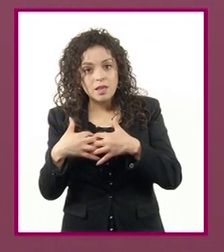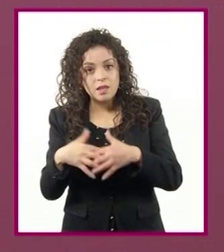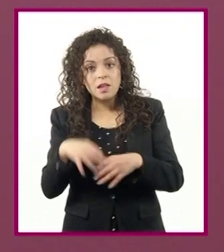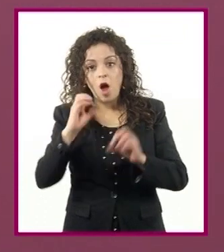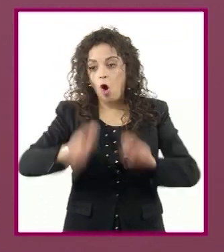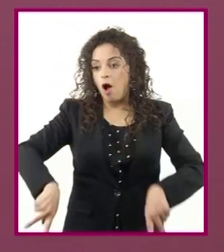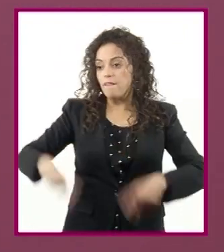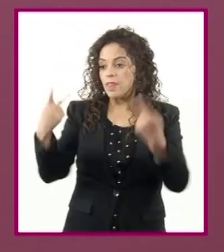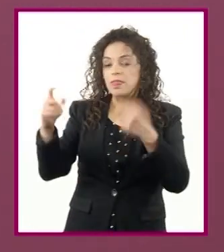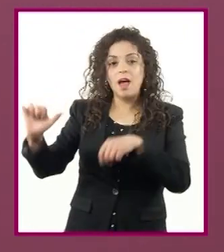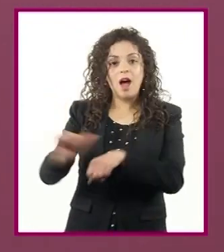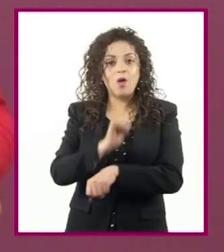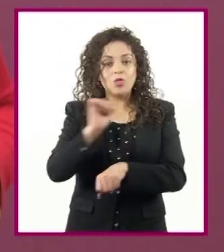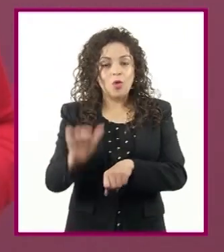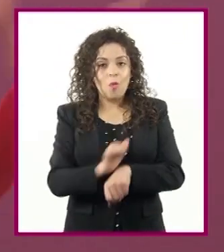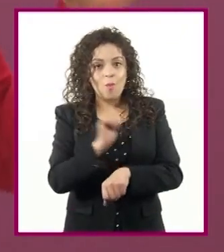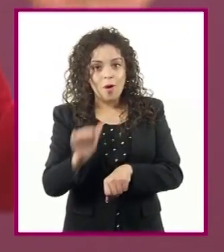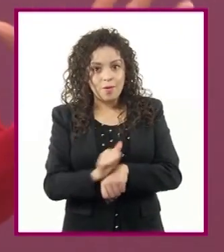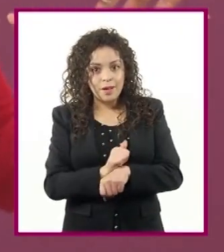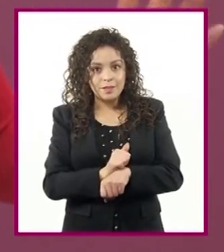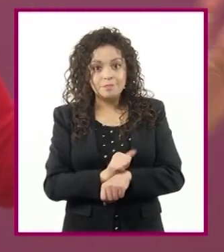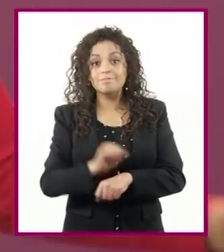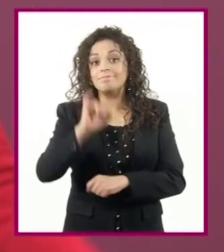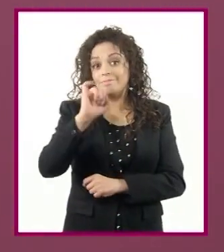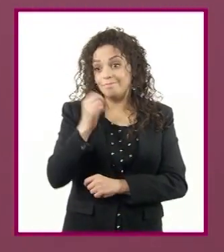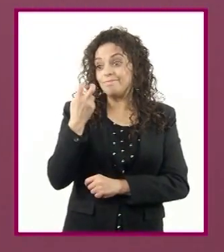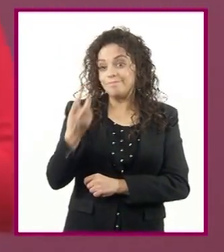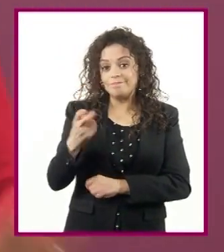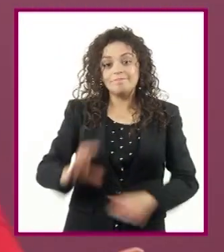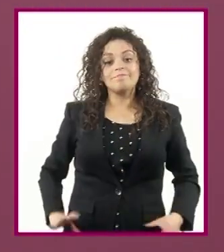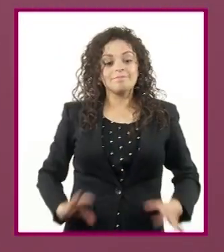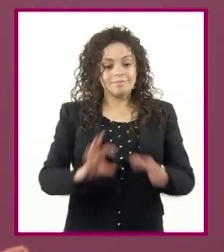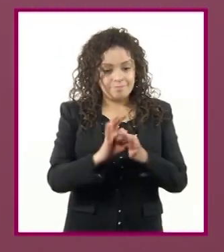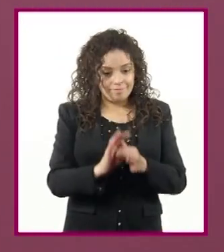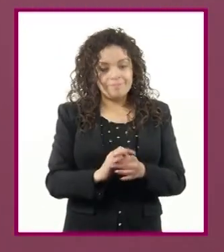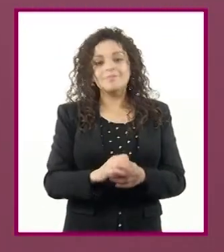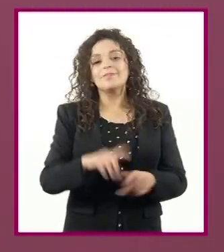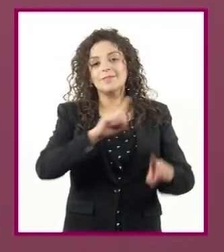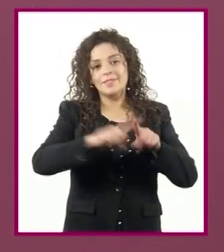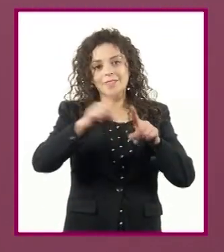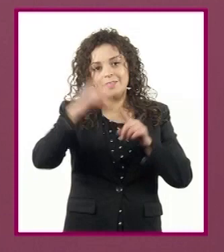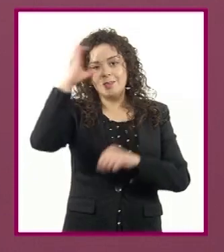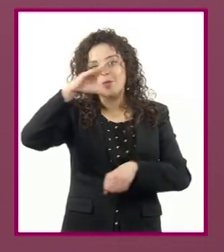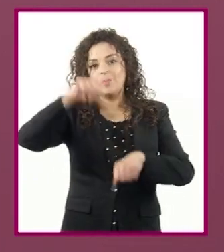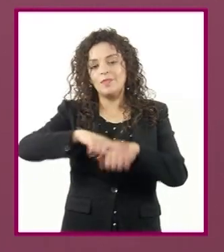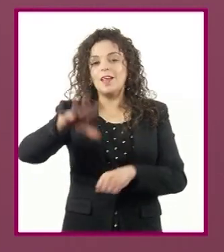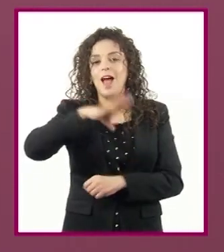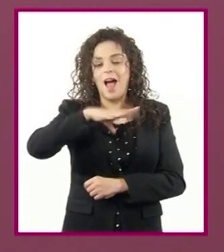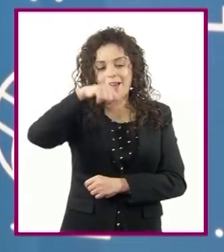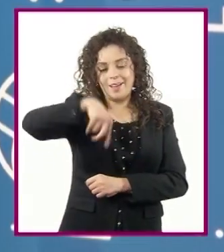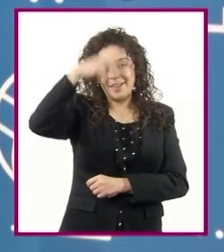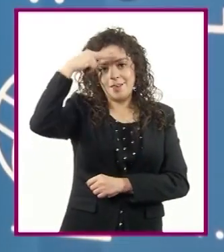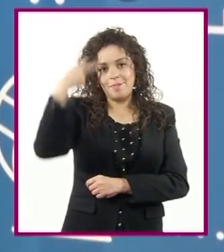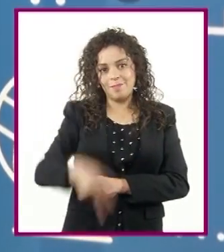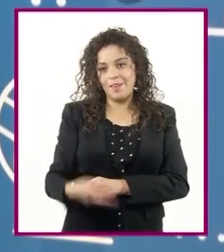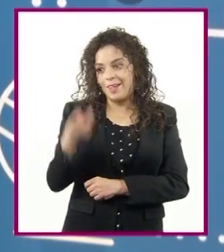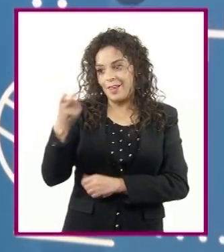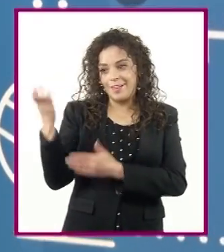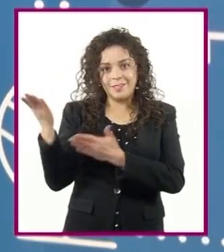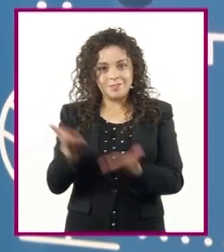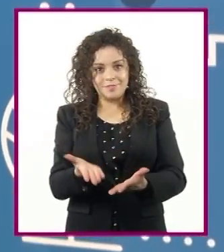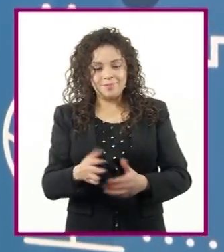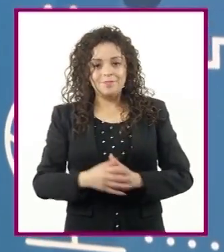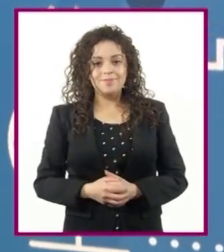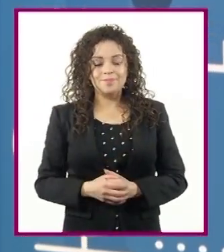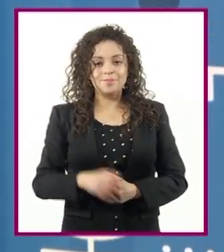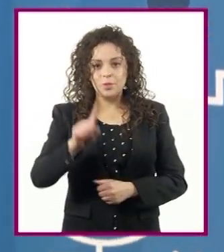de automóviles. Y por supuesto, forman parte de la gran diversidad cultural que hay en nuestro país. ¿Recuerdan